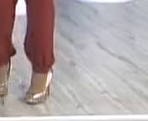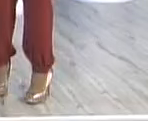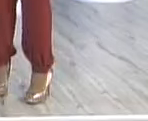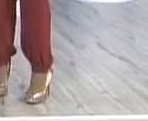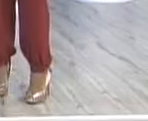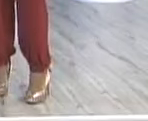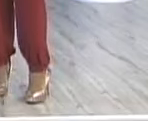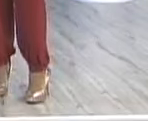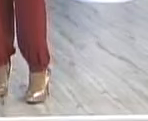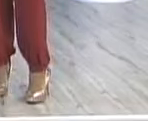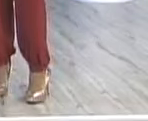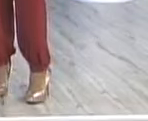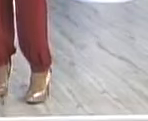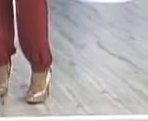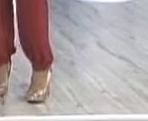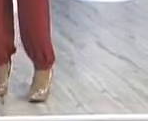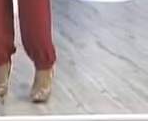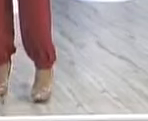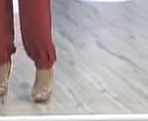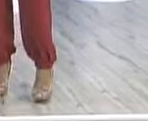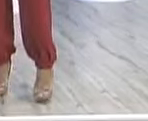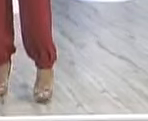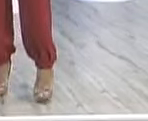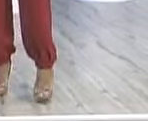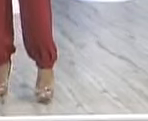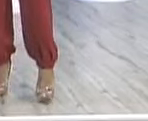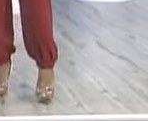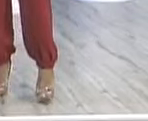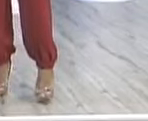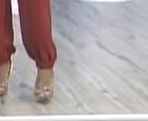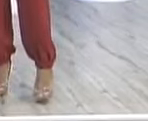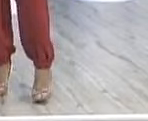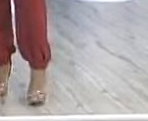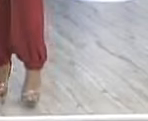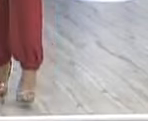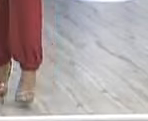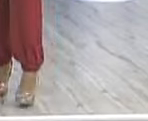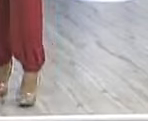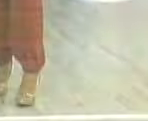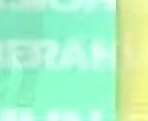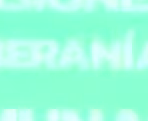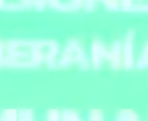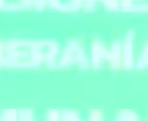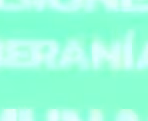establecer un contacto con nuestra compañera Melanie Castillo. Tiene importantísima información a esta hora.